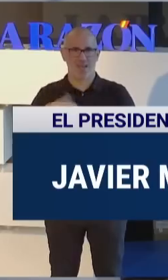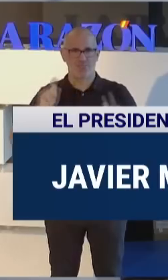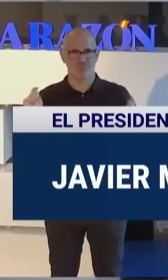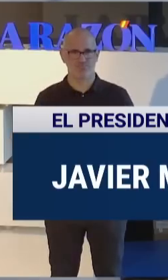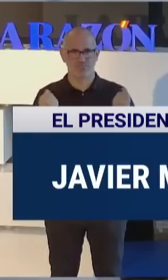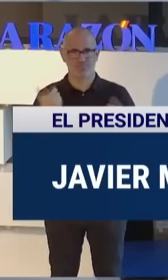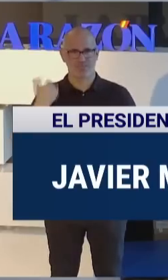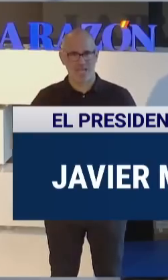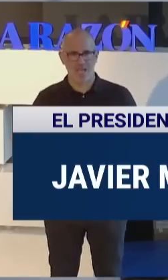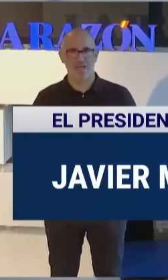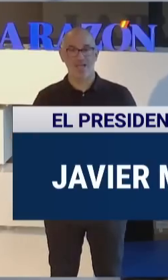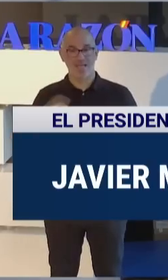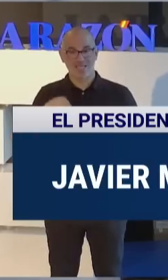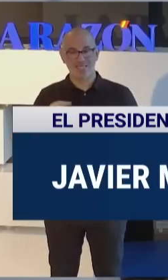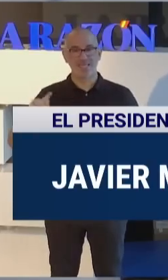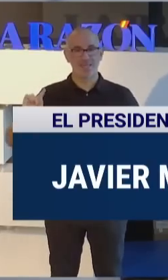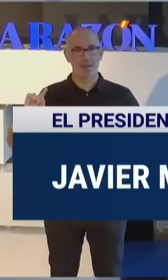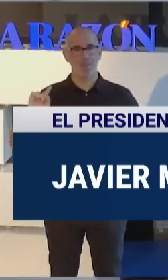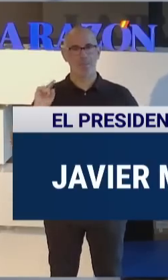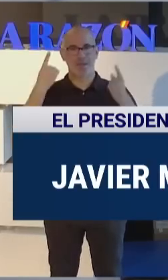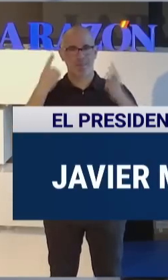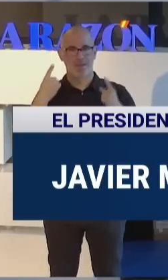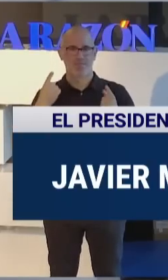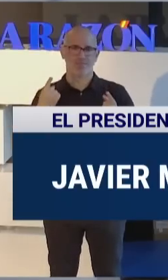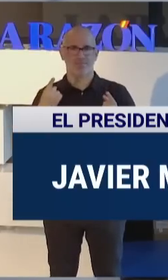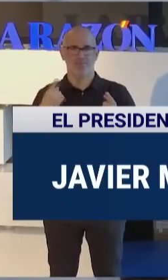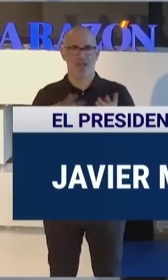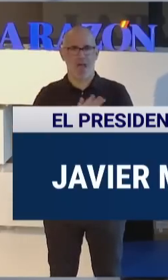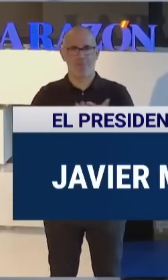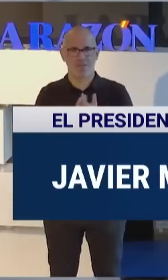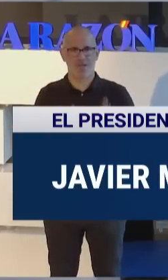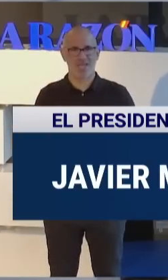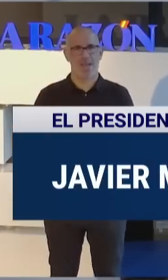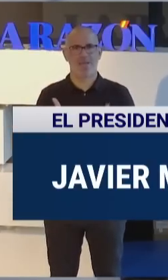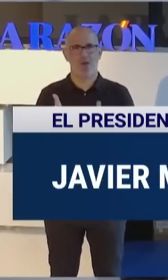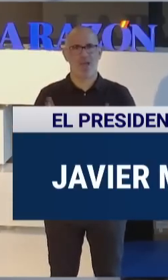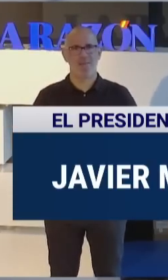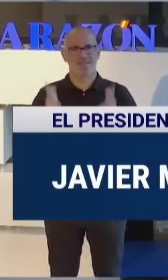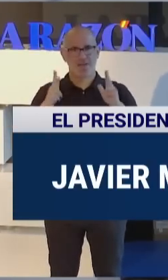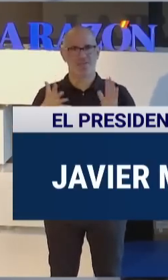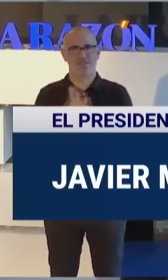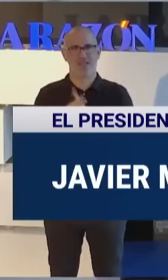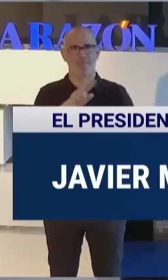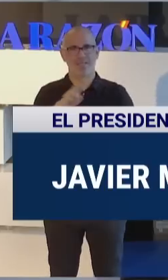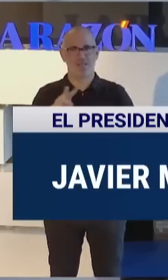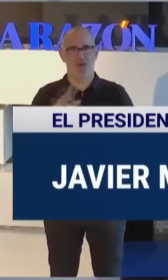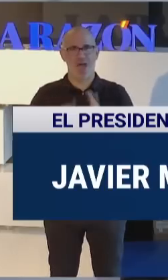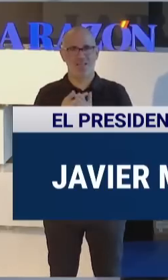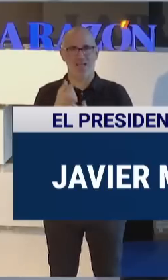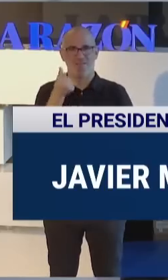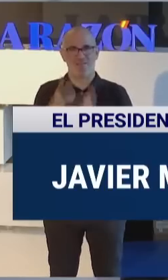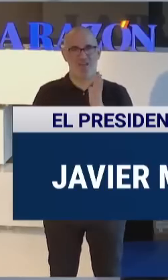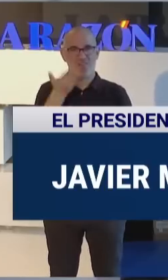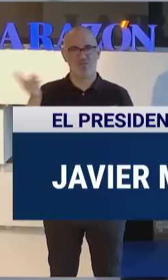Lo escuchamos. Y este es el primero de la serie, digamos, que es El Camino del Libertario, que es del 22, El fin de la inflación es del